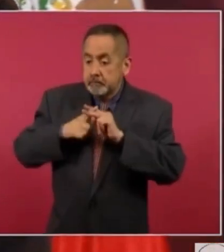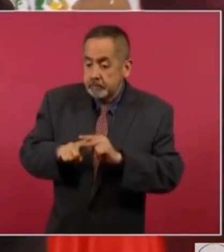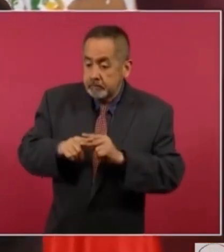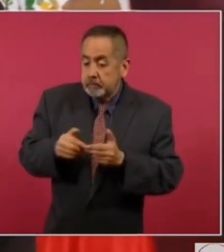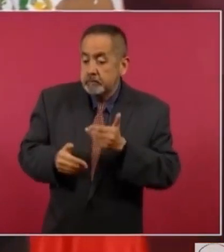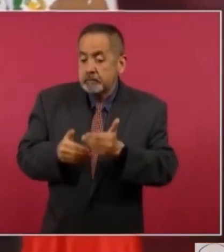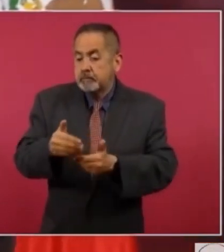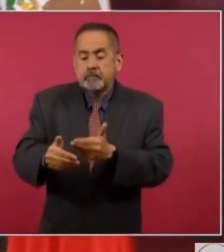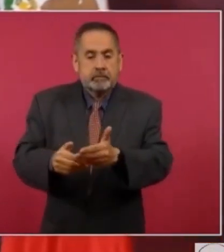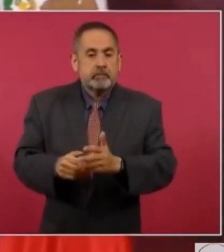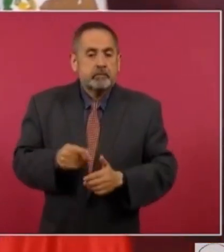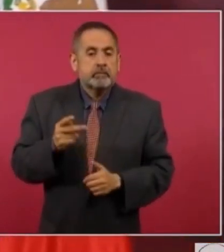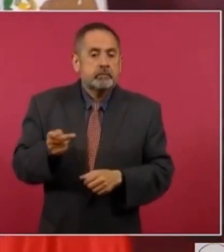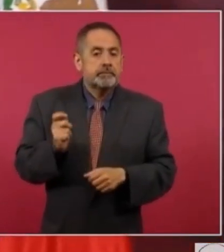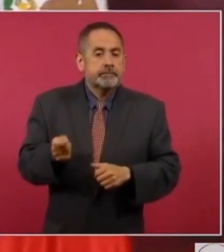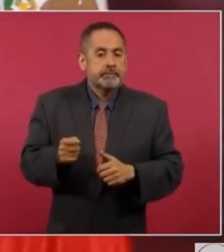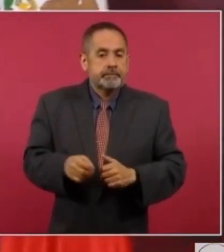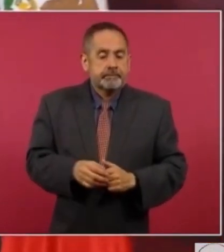a